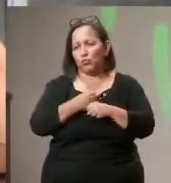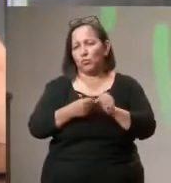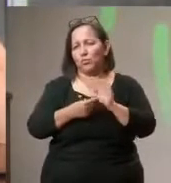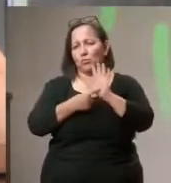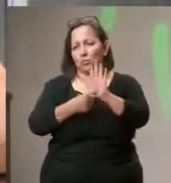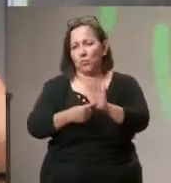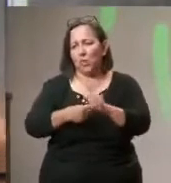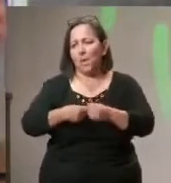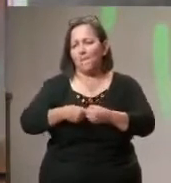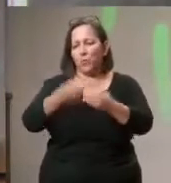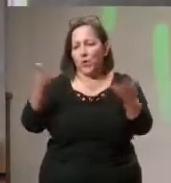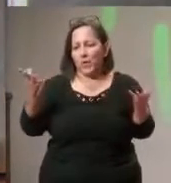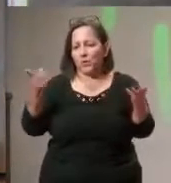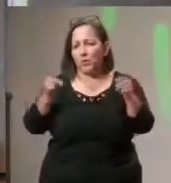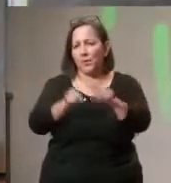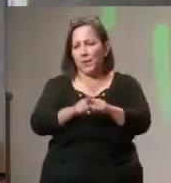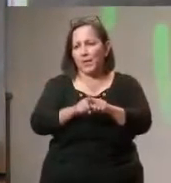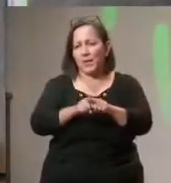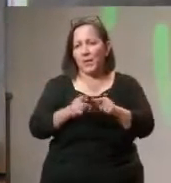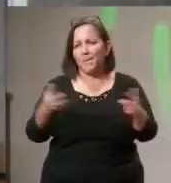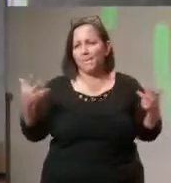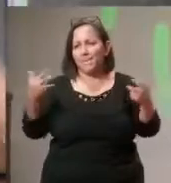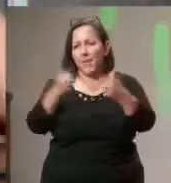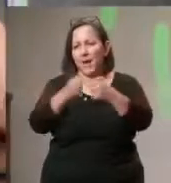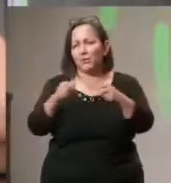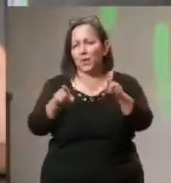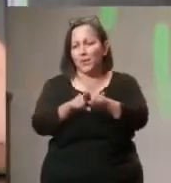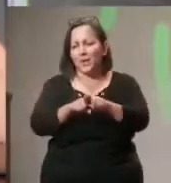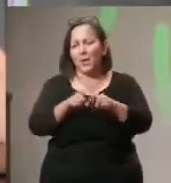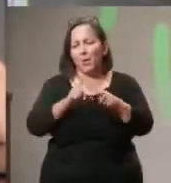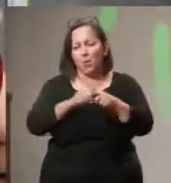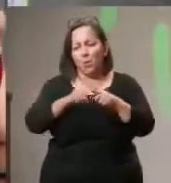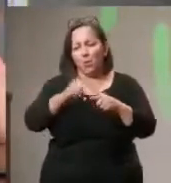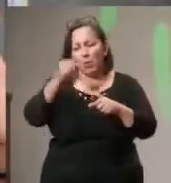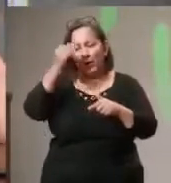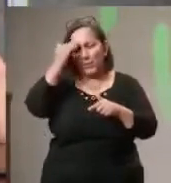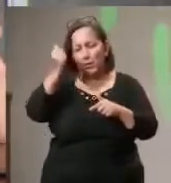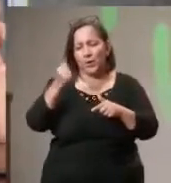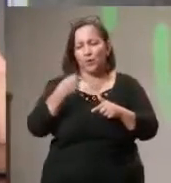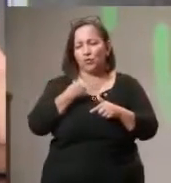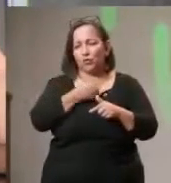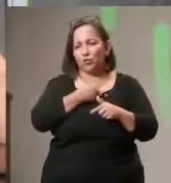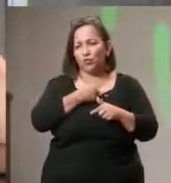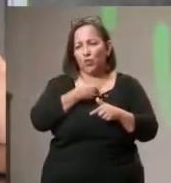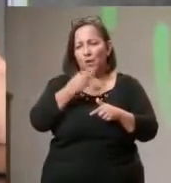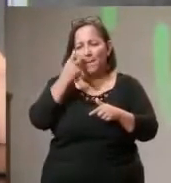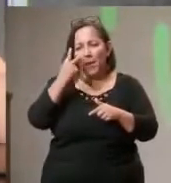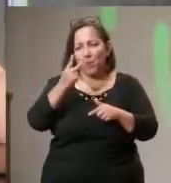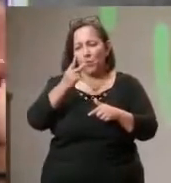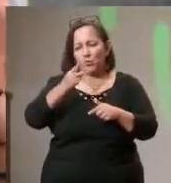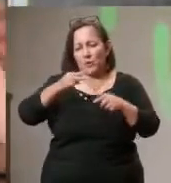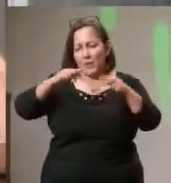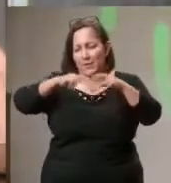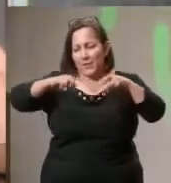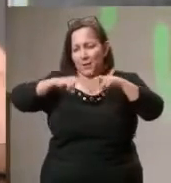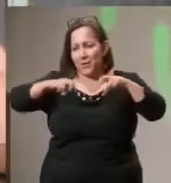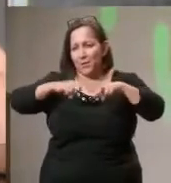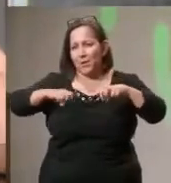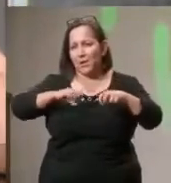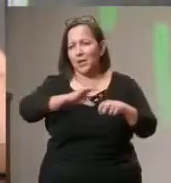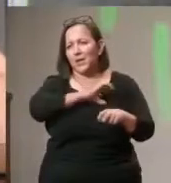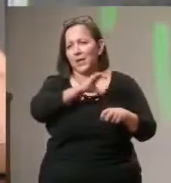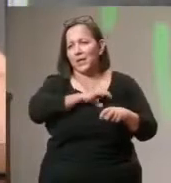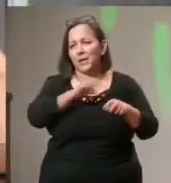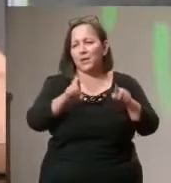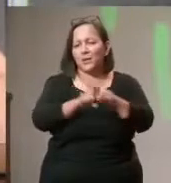publicación del impacto porque el Laboratorio Nacional de Aguas monitorea la calidad de los cuerpos receptores, en este caso, ahorita donde